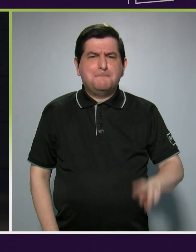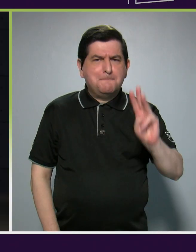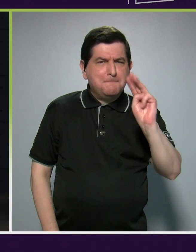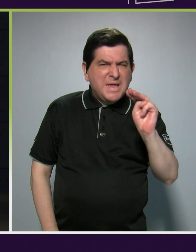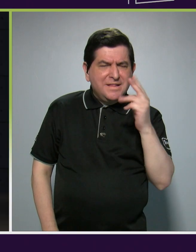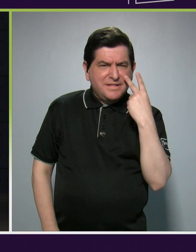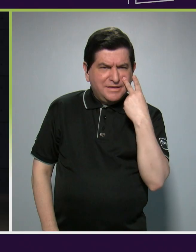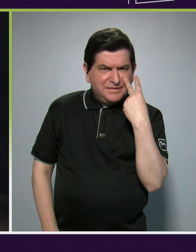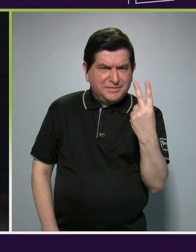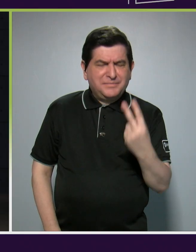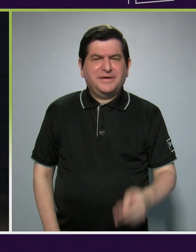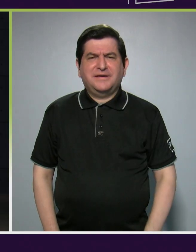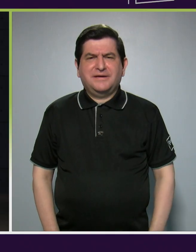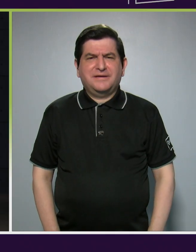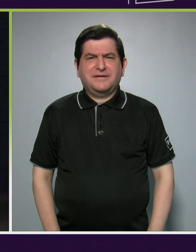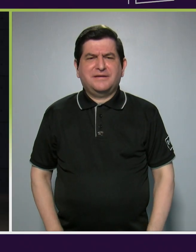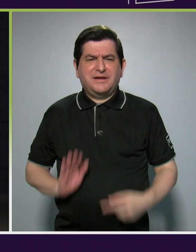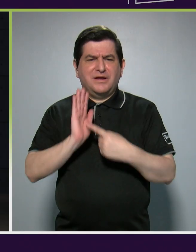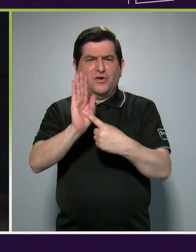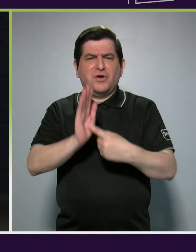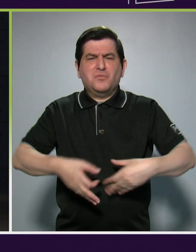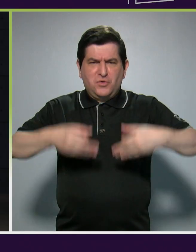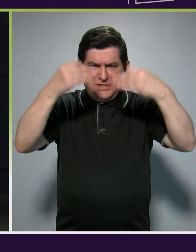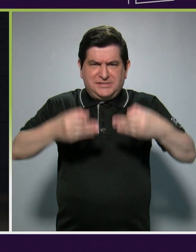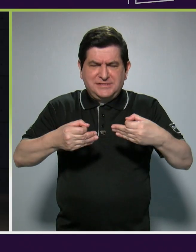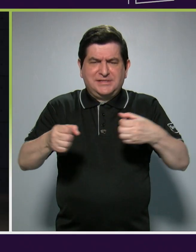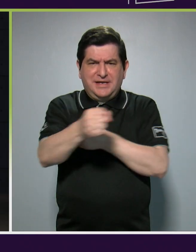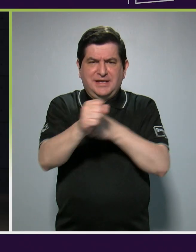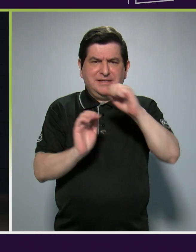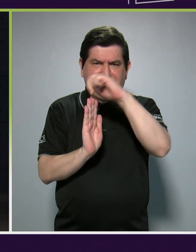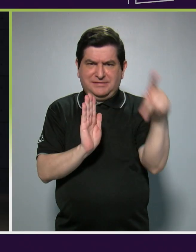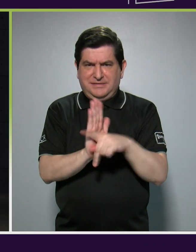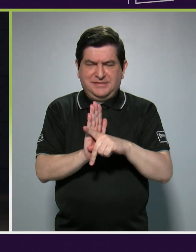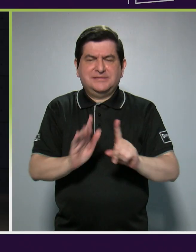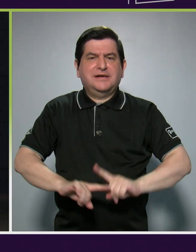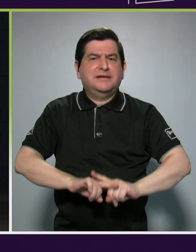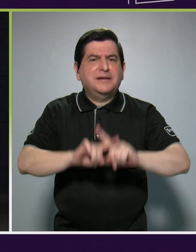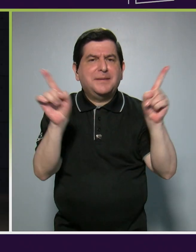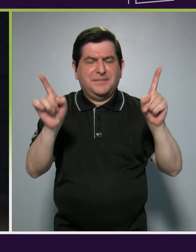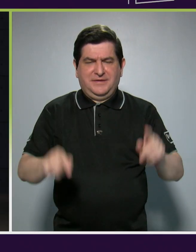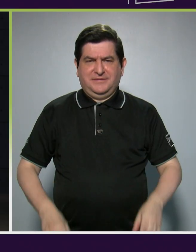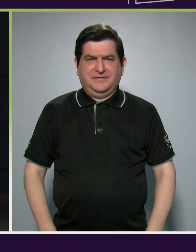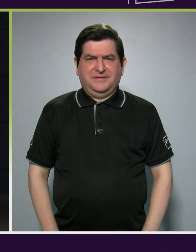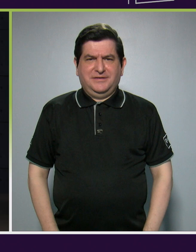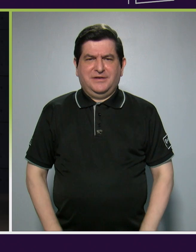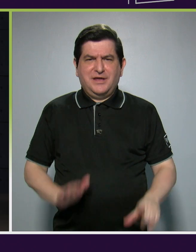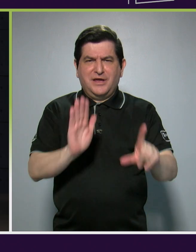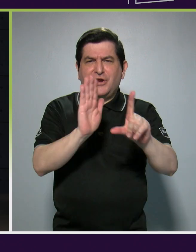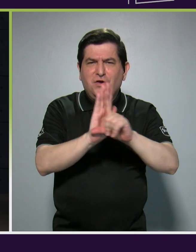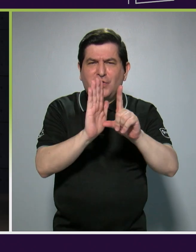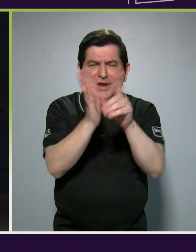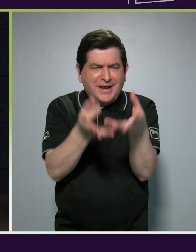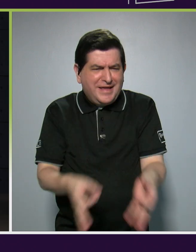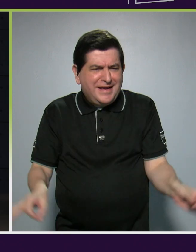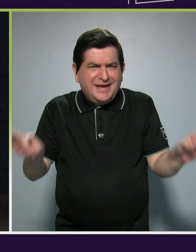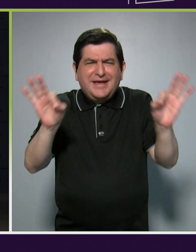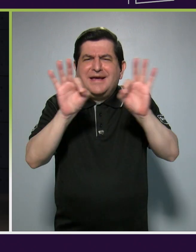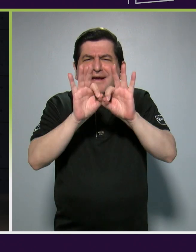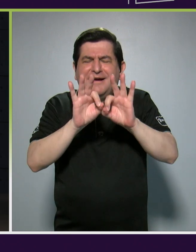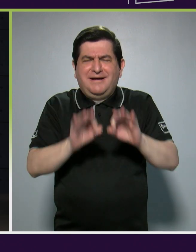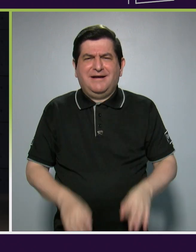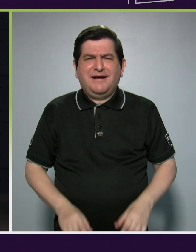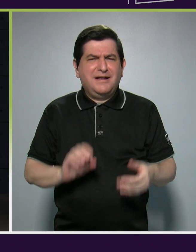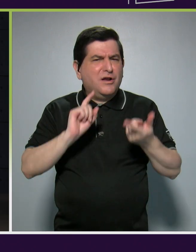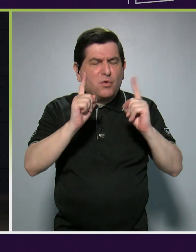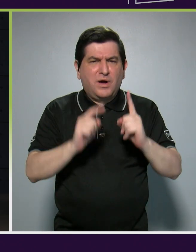grandes rasgos lo que dice este fallo de la Sala Constitucional, pero a nivel legal, ¿cuál es la importancia que tiene esto